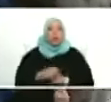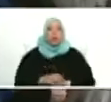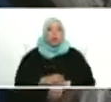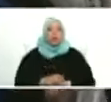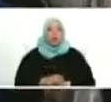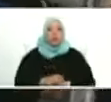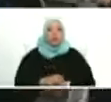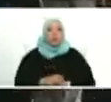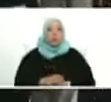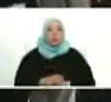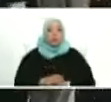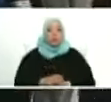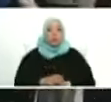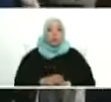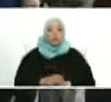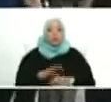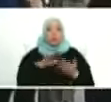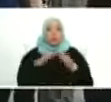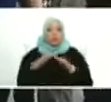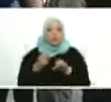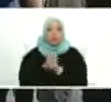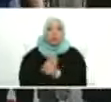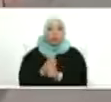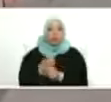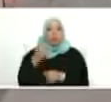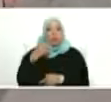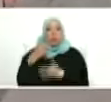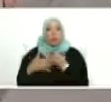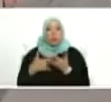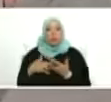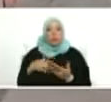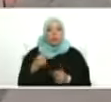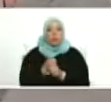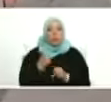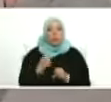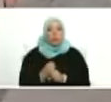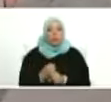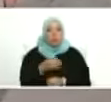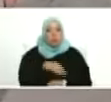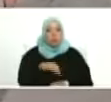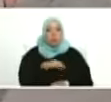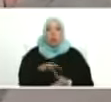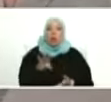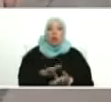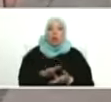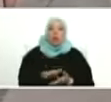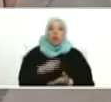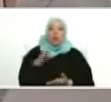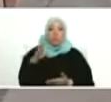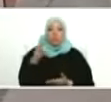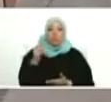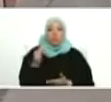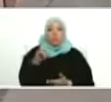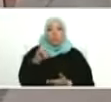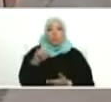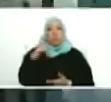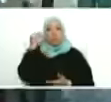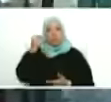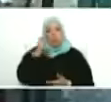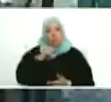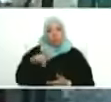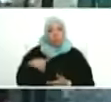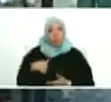deportista y con mucho amor y cariño para nuestra Ciudad Caribia. Ese pensar de